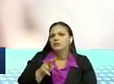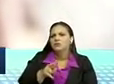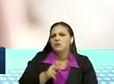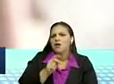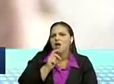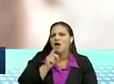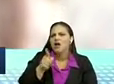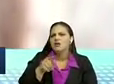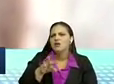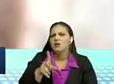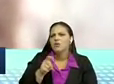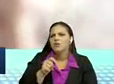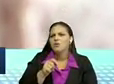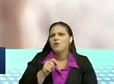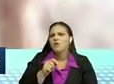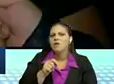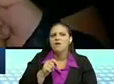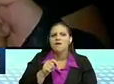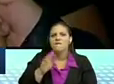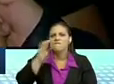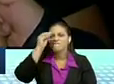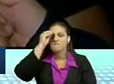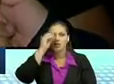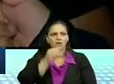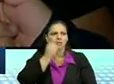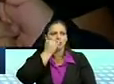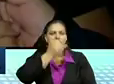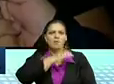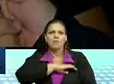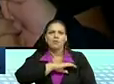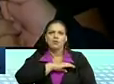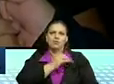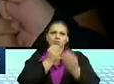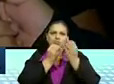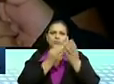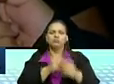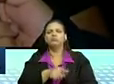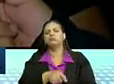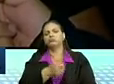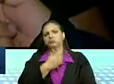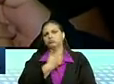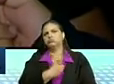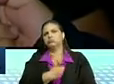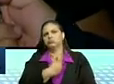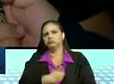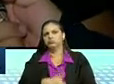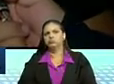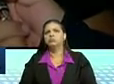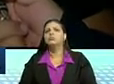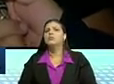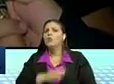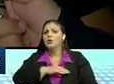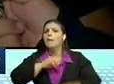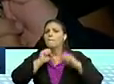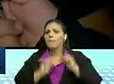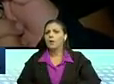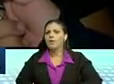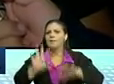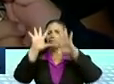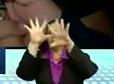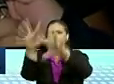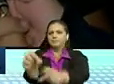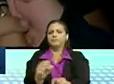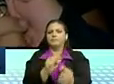Policía Nacional hacer el trabajo de inteligencia y con ello poder caerles allí,